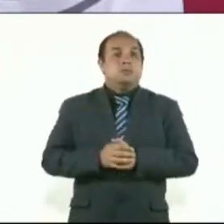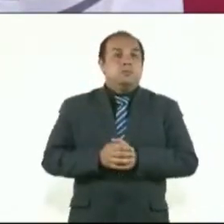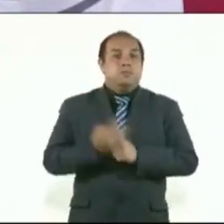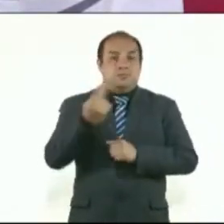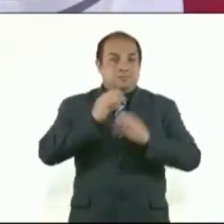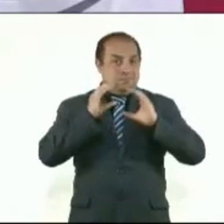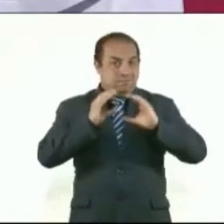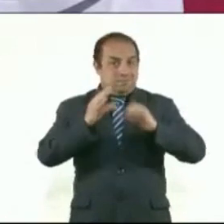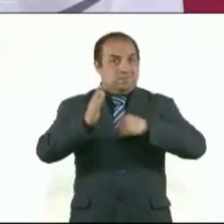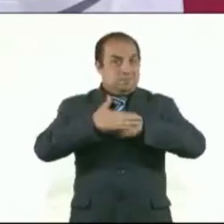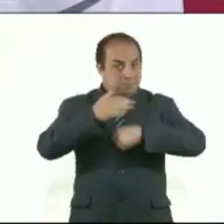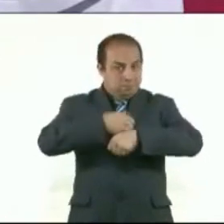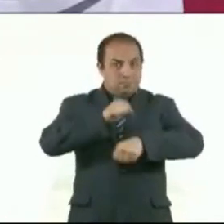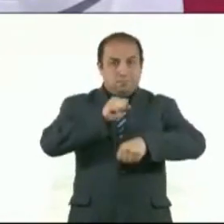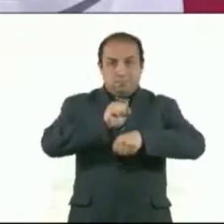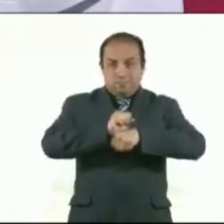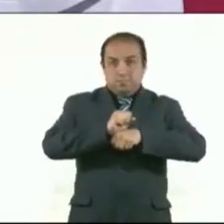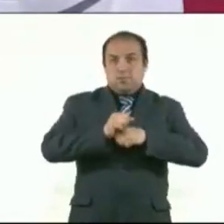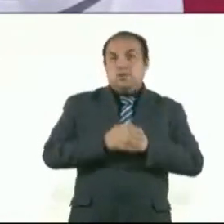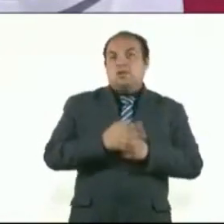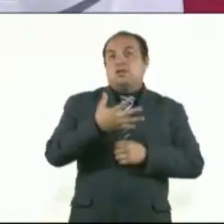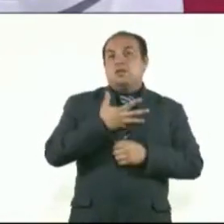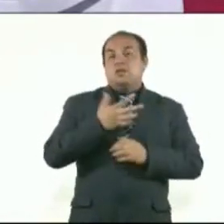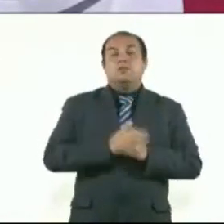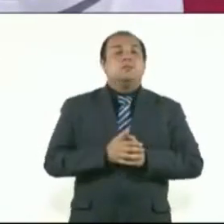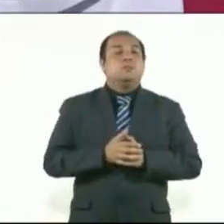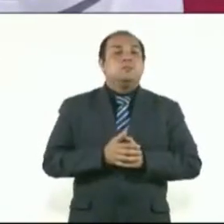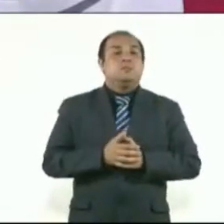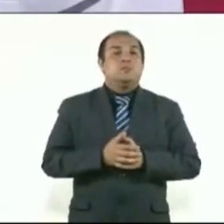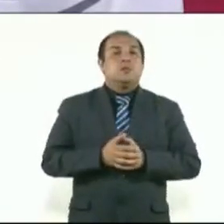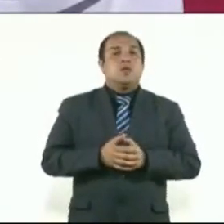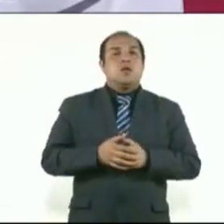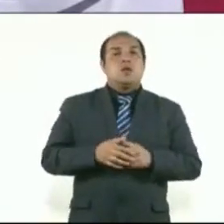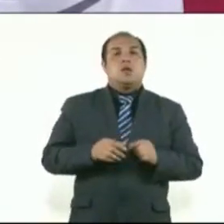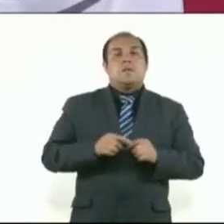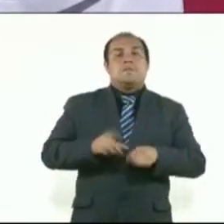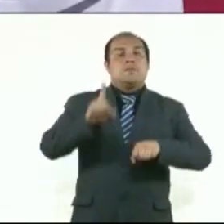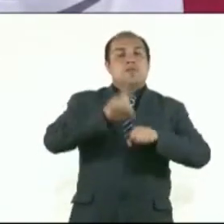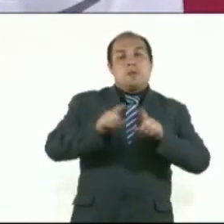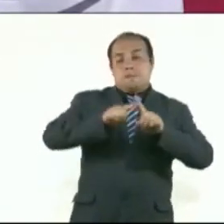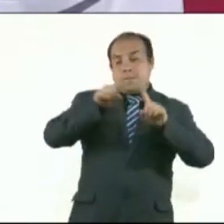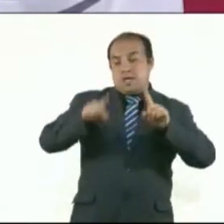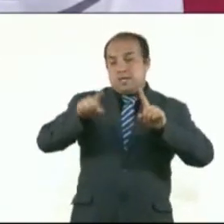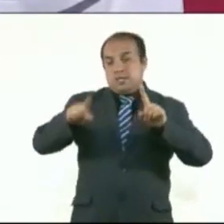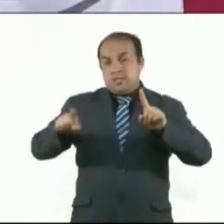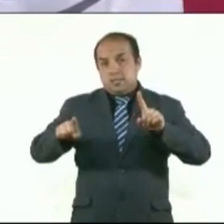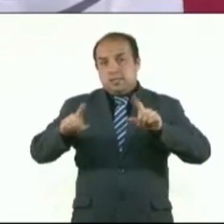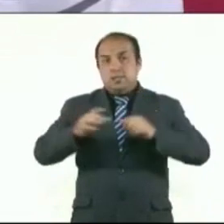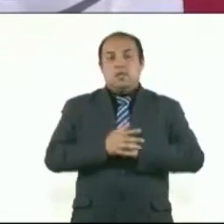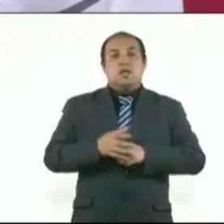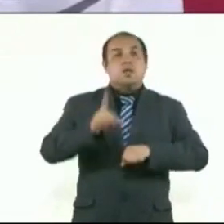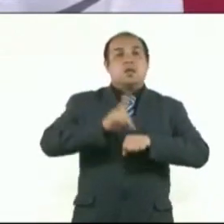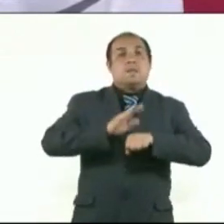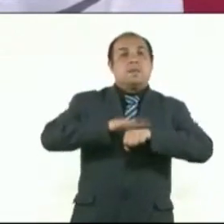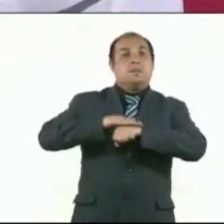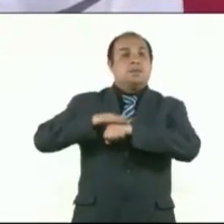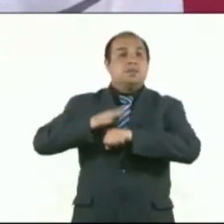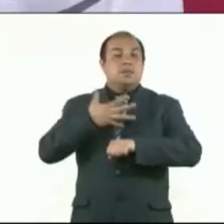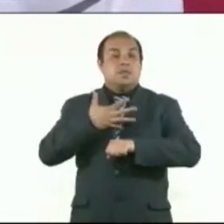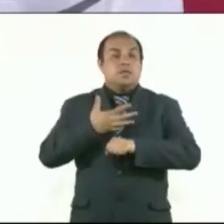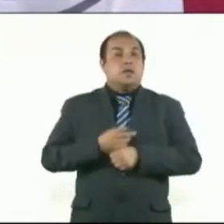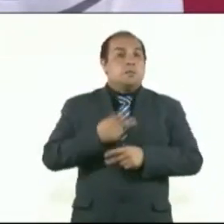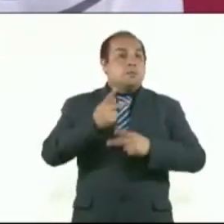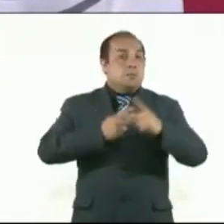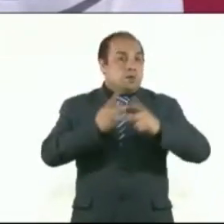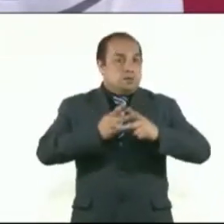pasando en las siguientes semanas y que siga bajando, cada día que va bajando es un día adicional que nos permite tener un colchón mayor para en